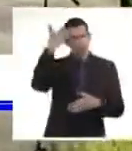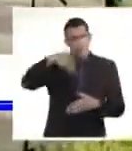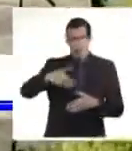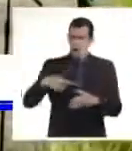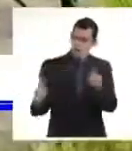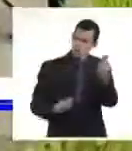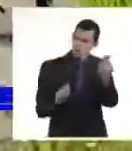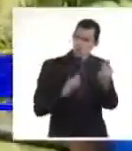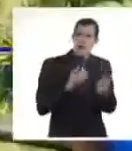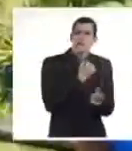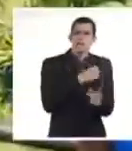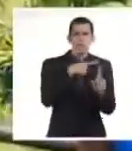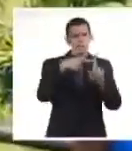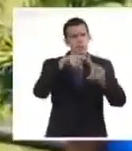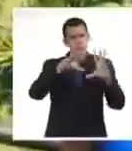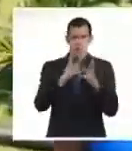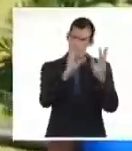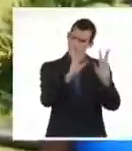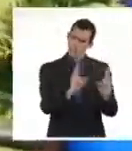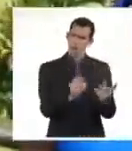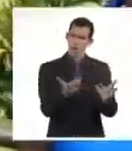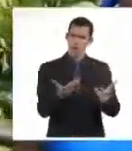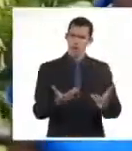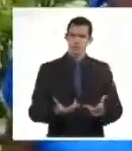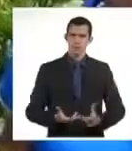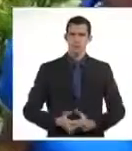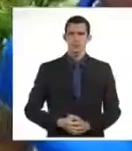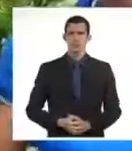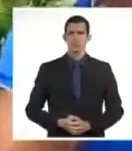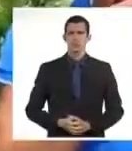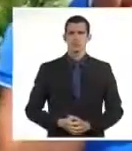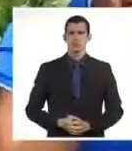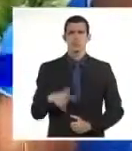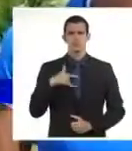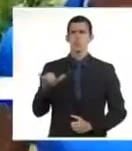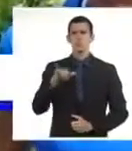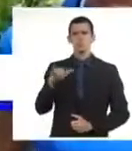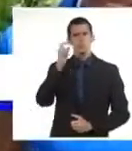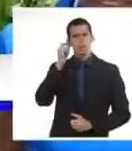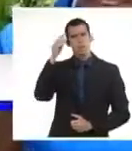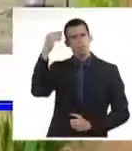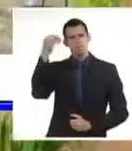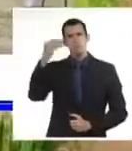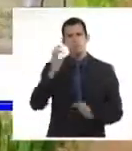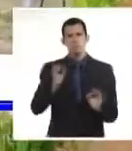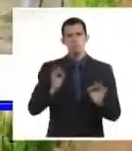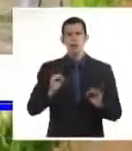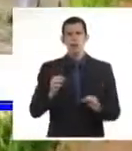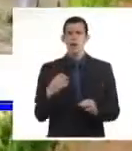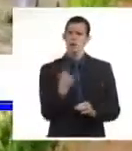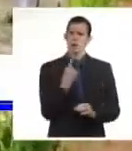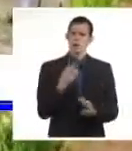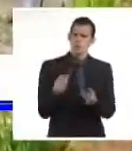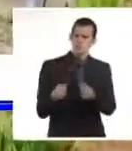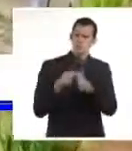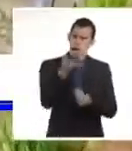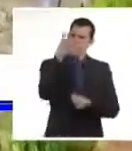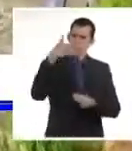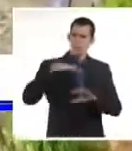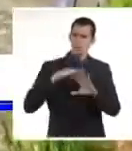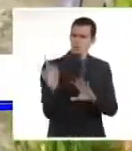un buen resultado de esta competencia un cuento como la cola con los compañeros fue un acto que no llegó querida nosotros los juveniles y esperando todo